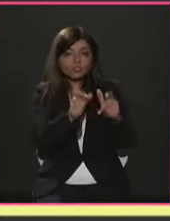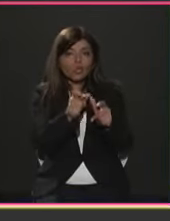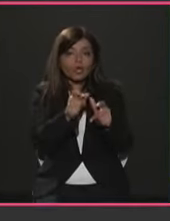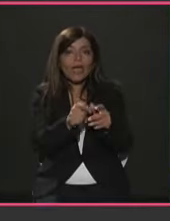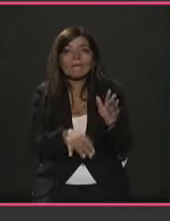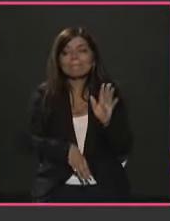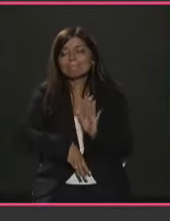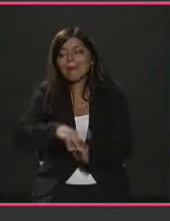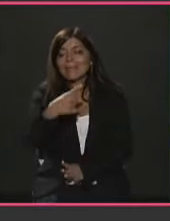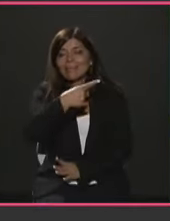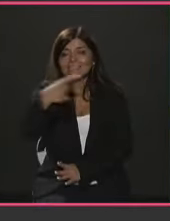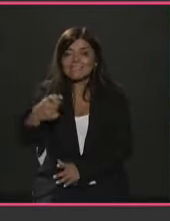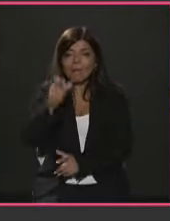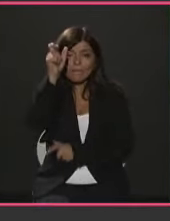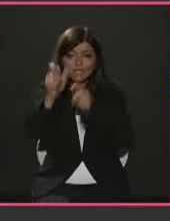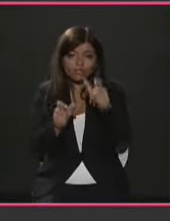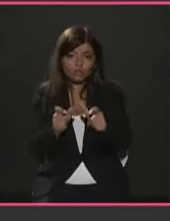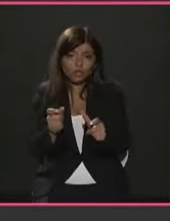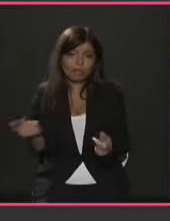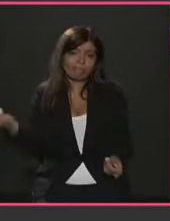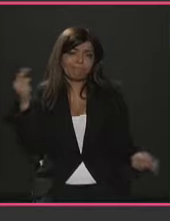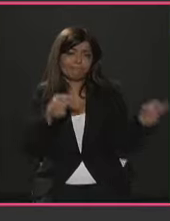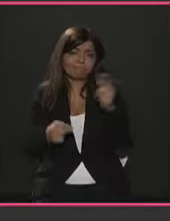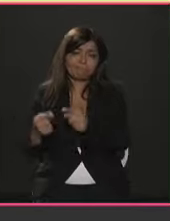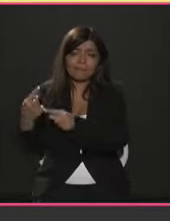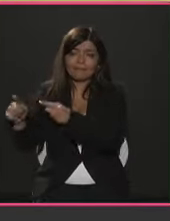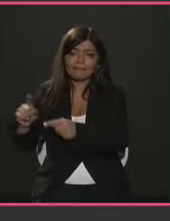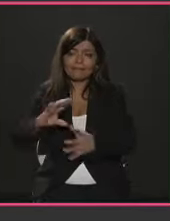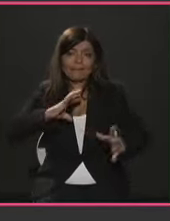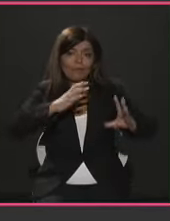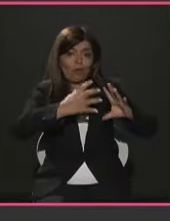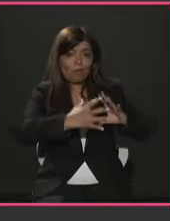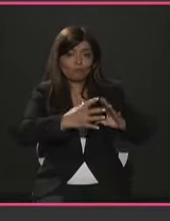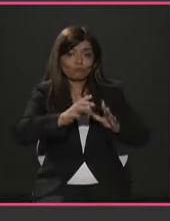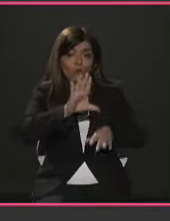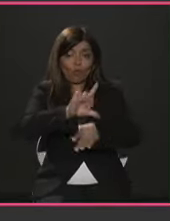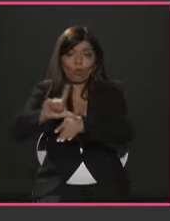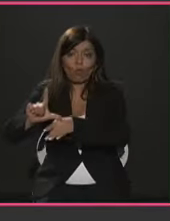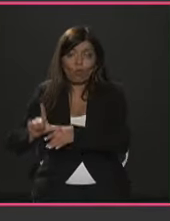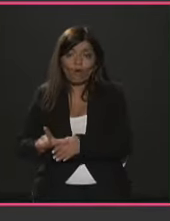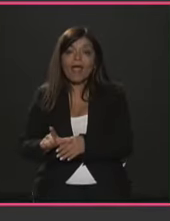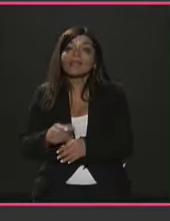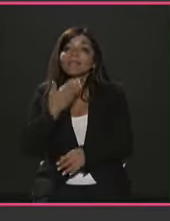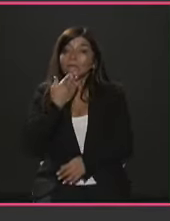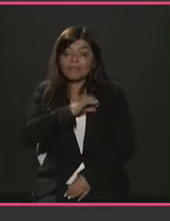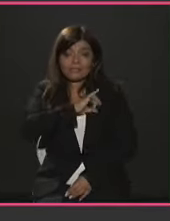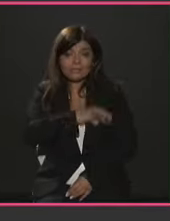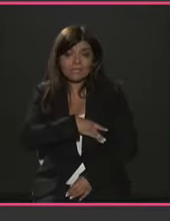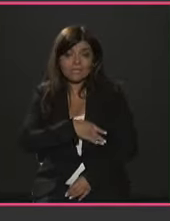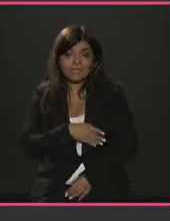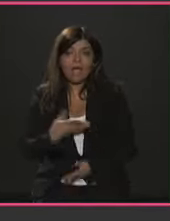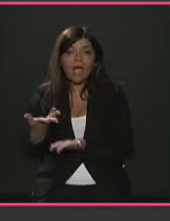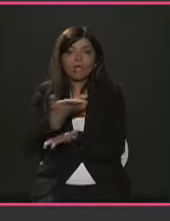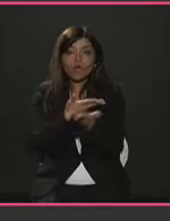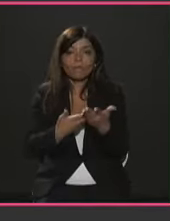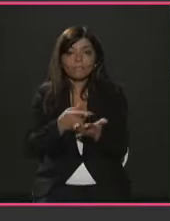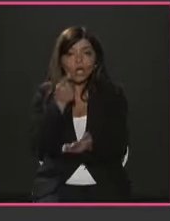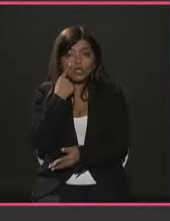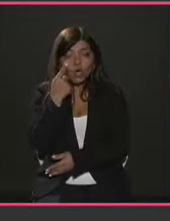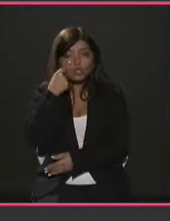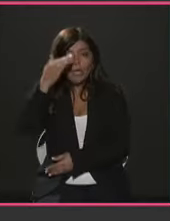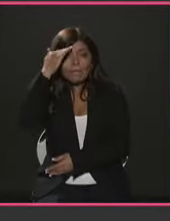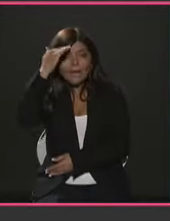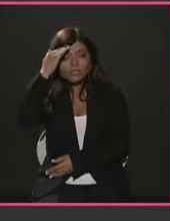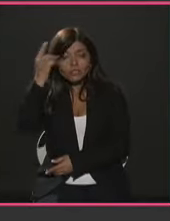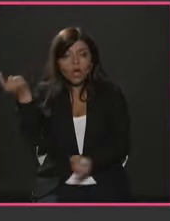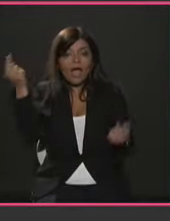son más de 100 personas las que vienen desde distintas partes del mundo y también distintos lugares de chile a compartir sus conocimientos